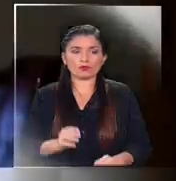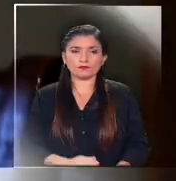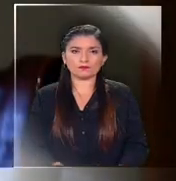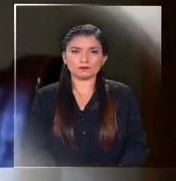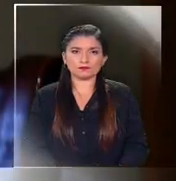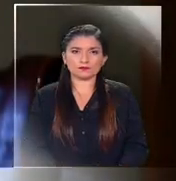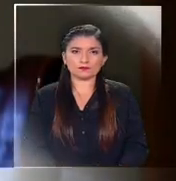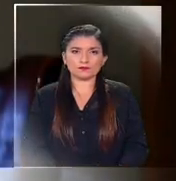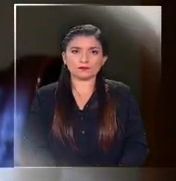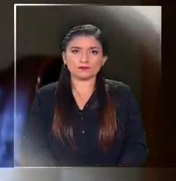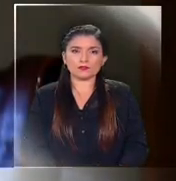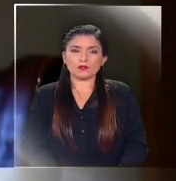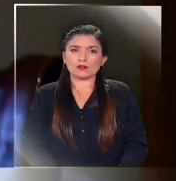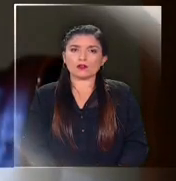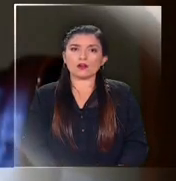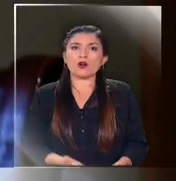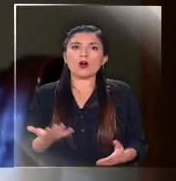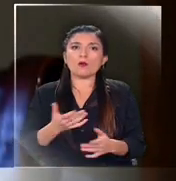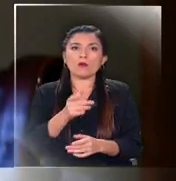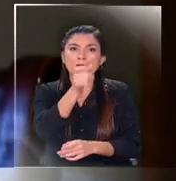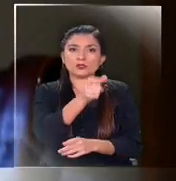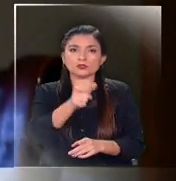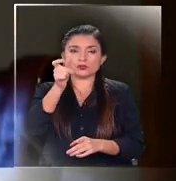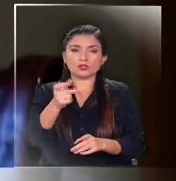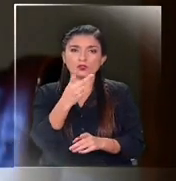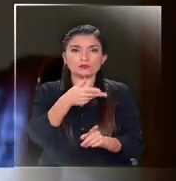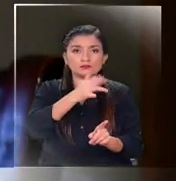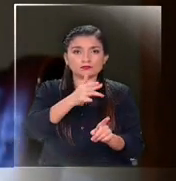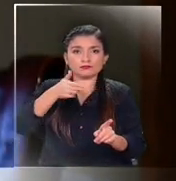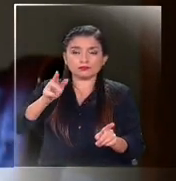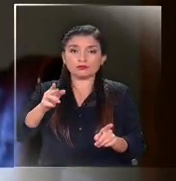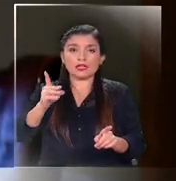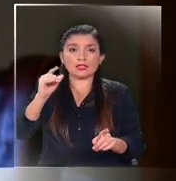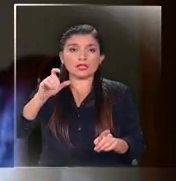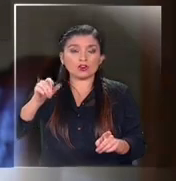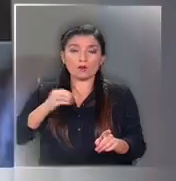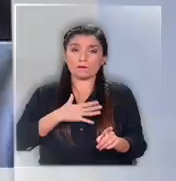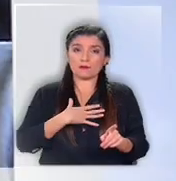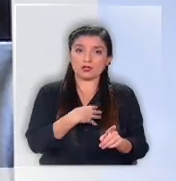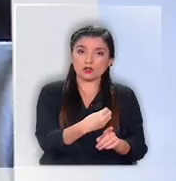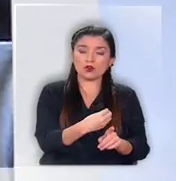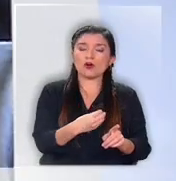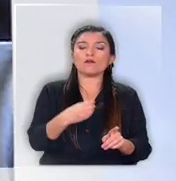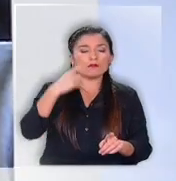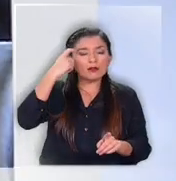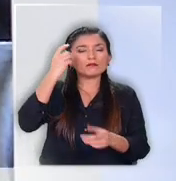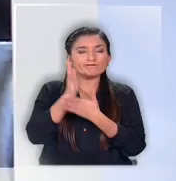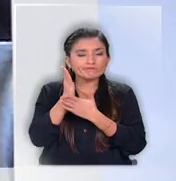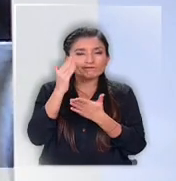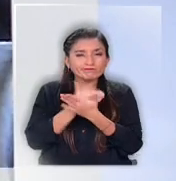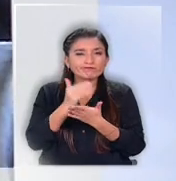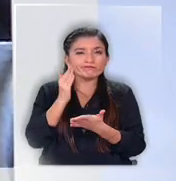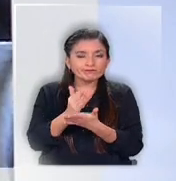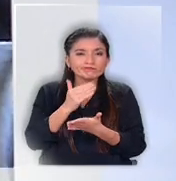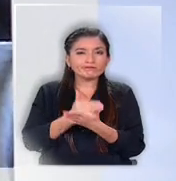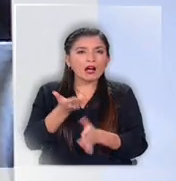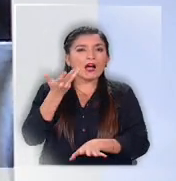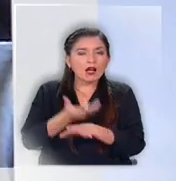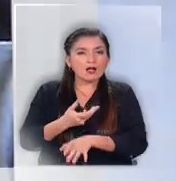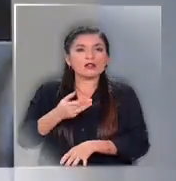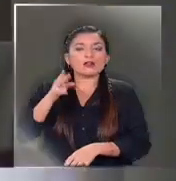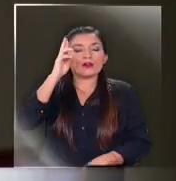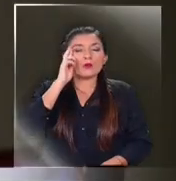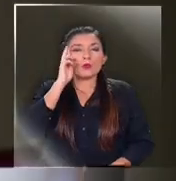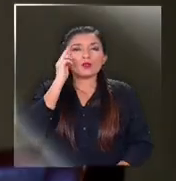La forma en que asesinaron a estas dos personas, a Diego y a mi hijo, fue con premeditación y alevosía. El recuerdo de nuestro hijo está todos los días y a